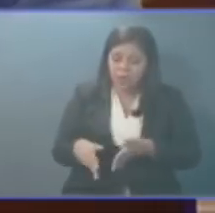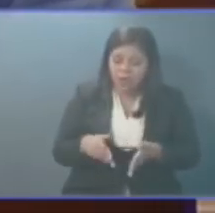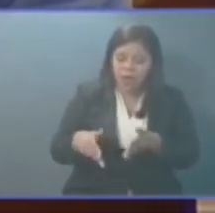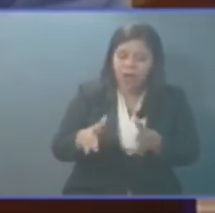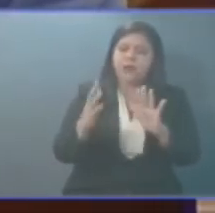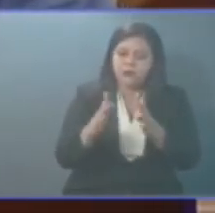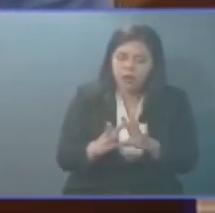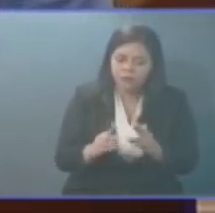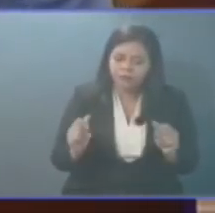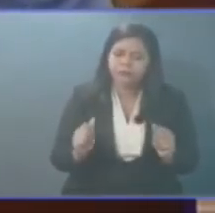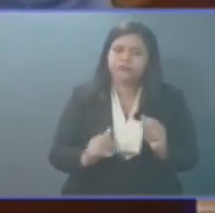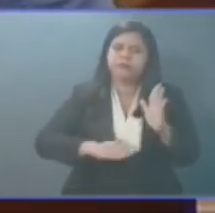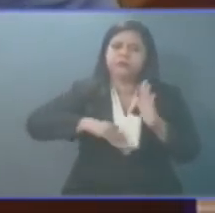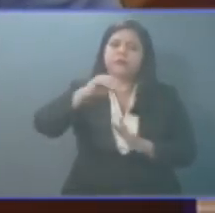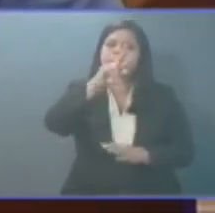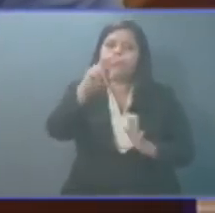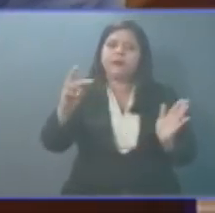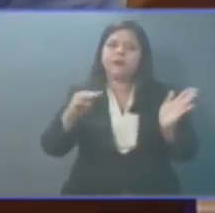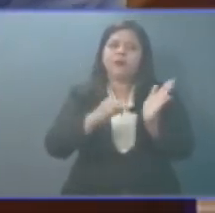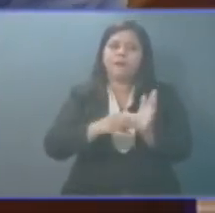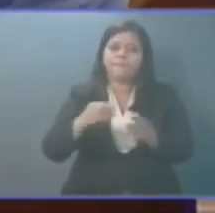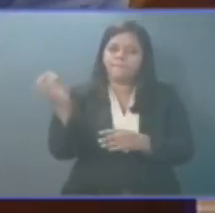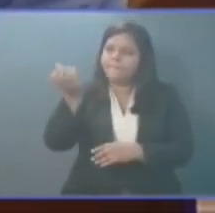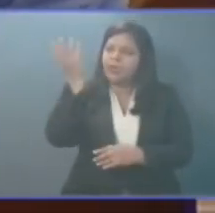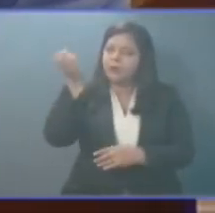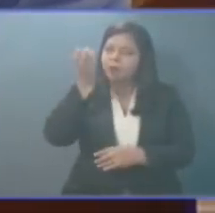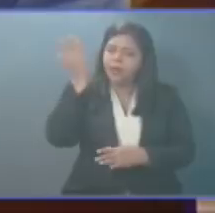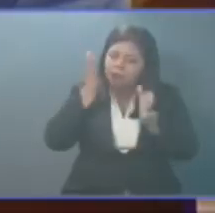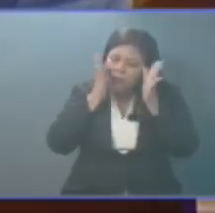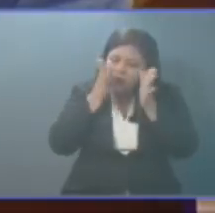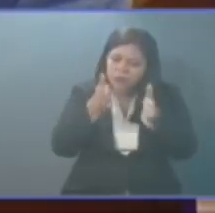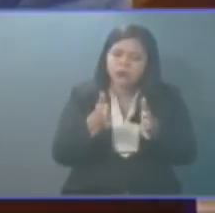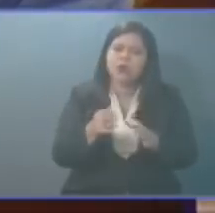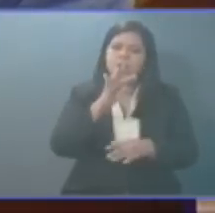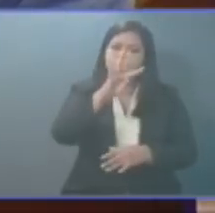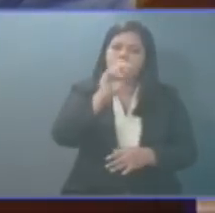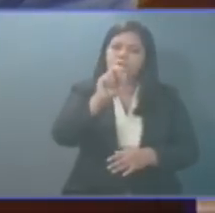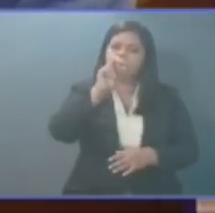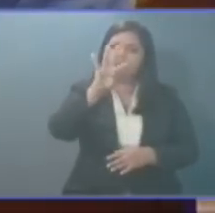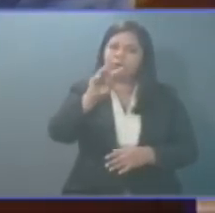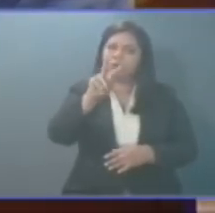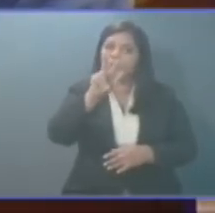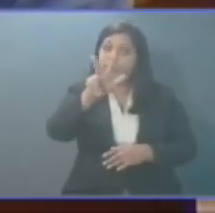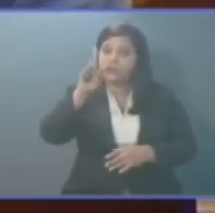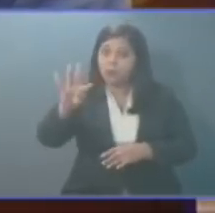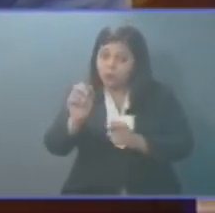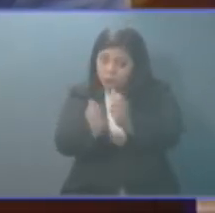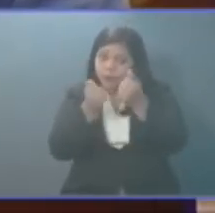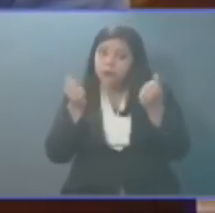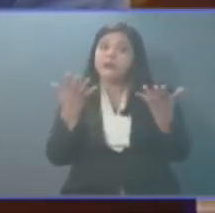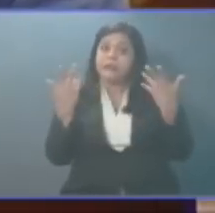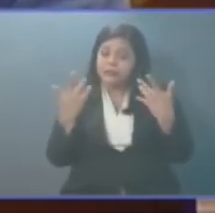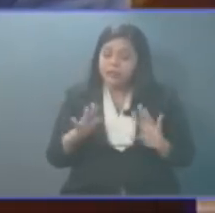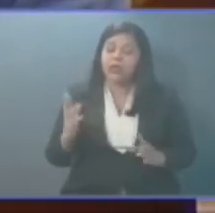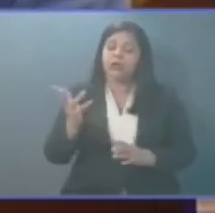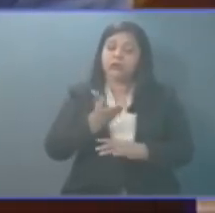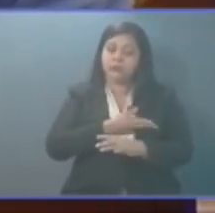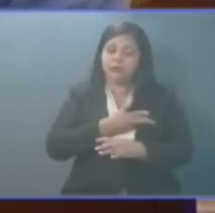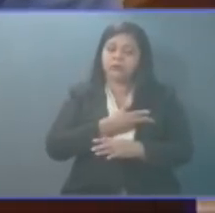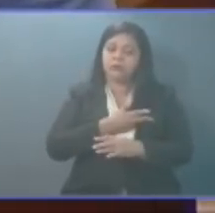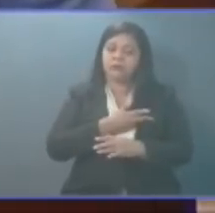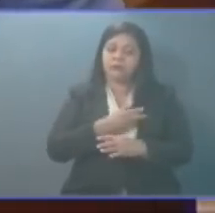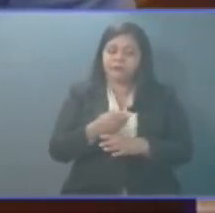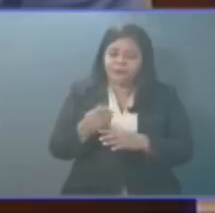hemos atendido más de 2.000 emergencias. Con una inversión de 4.34 millones, fortalecimos parte de la red